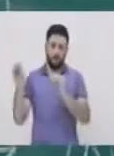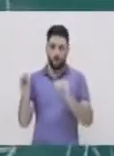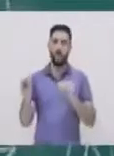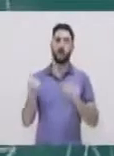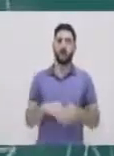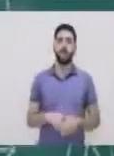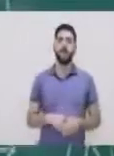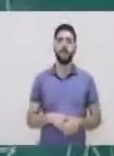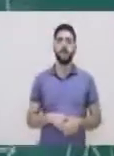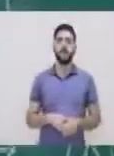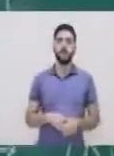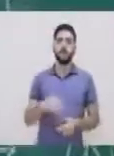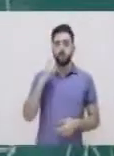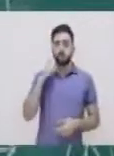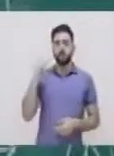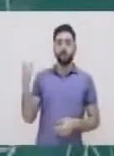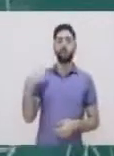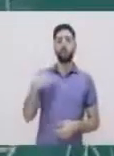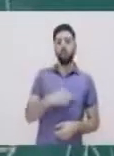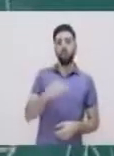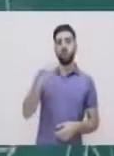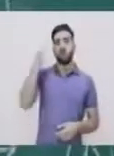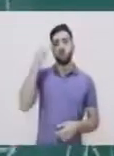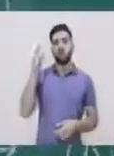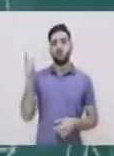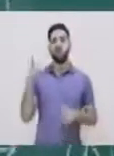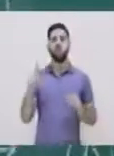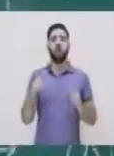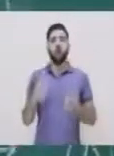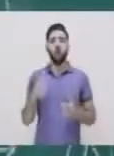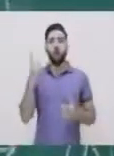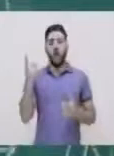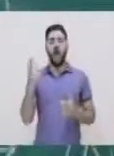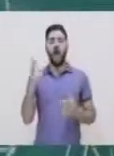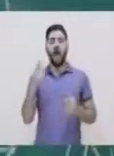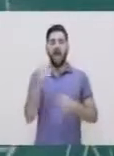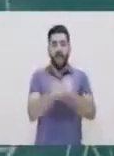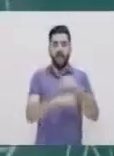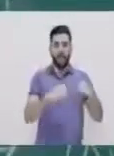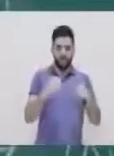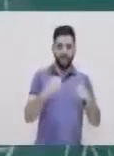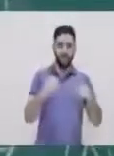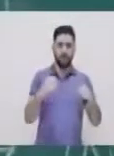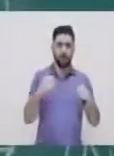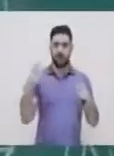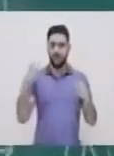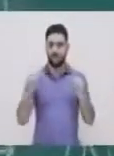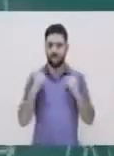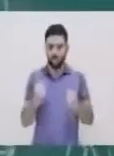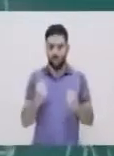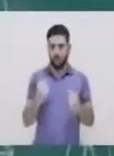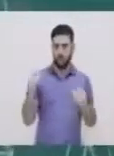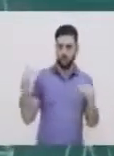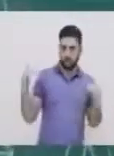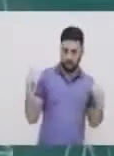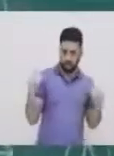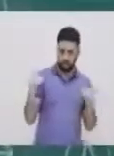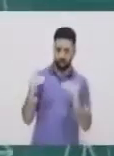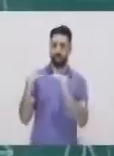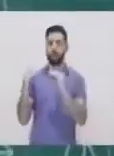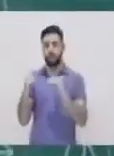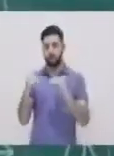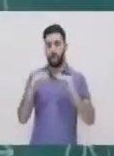el impulso? Bueno, en física sabemos que el impulso es la relación existente entre la fuerza ejercida en un